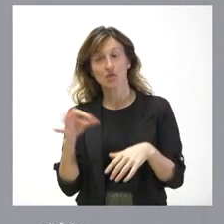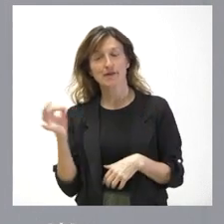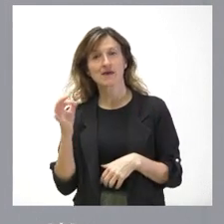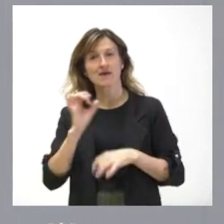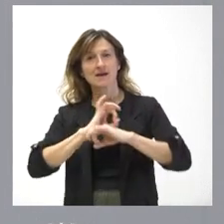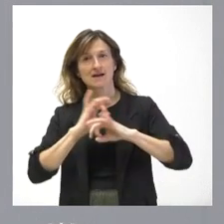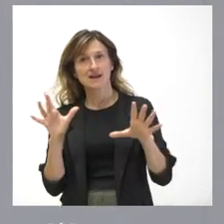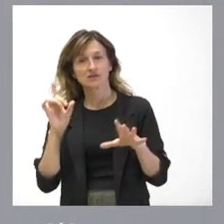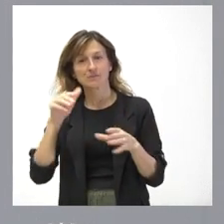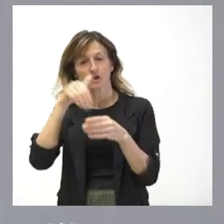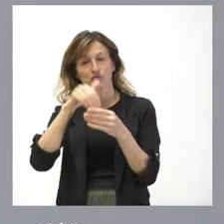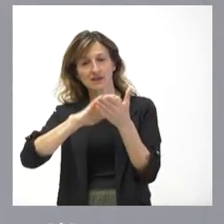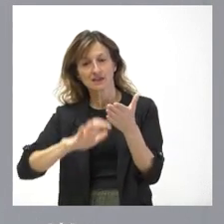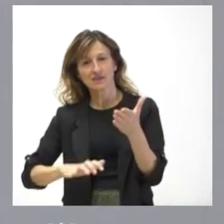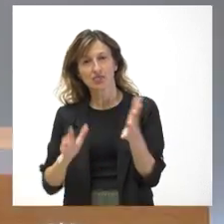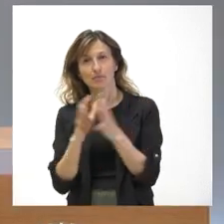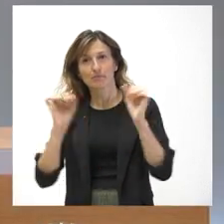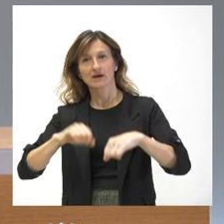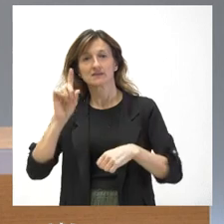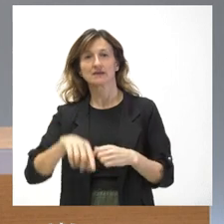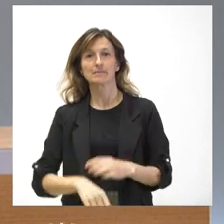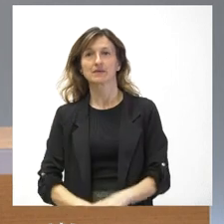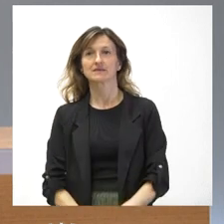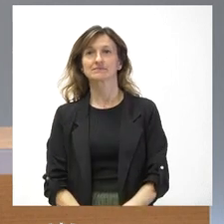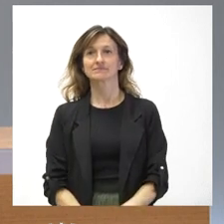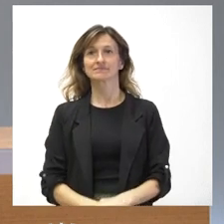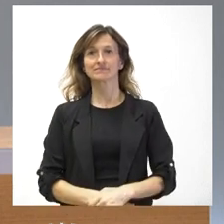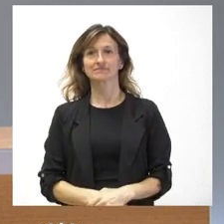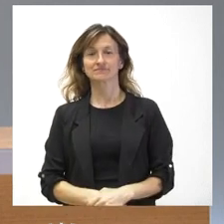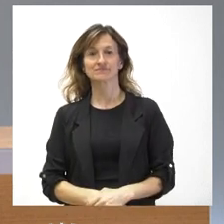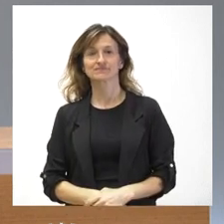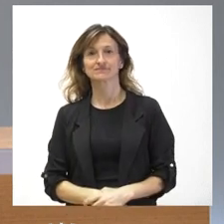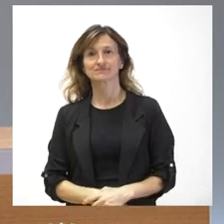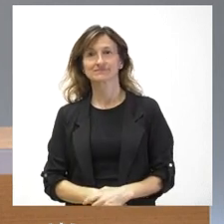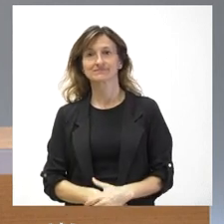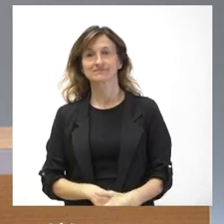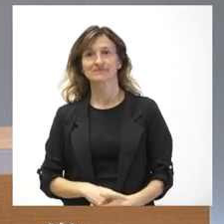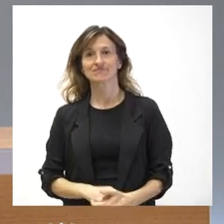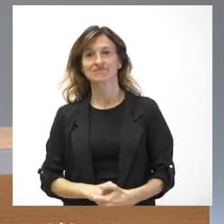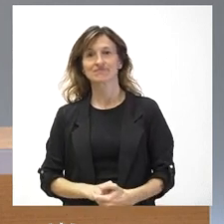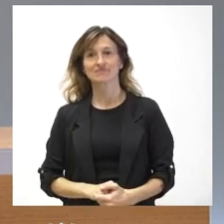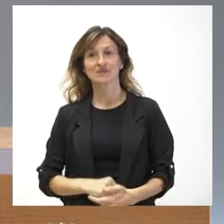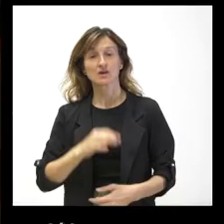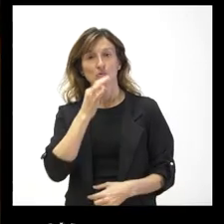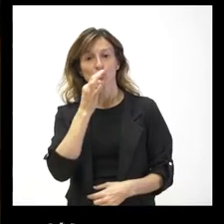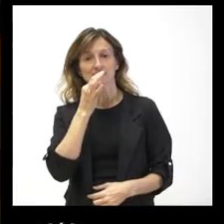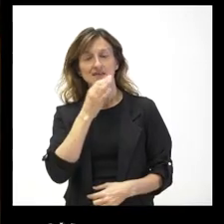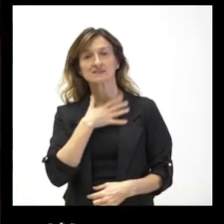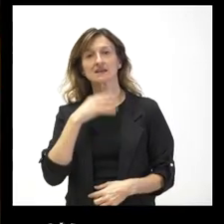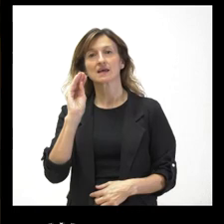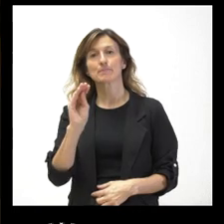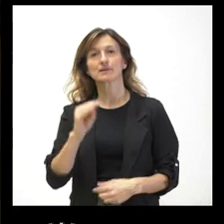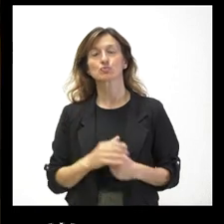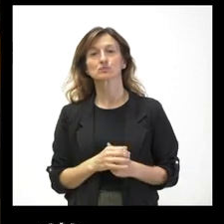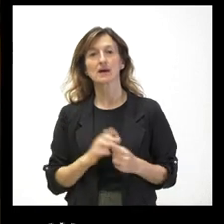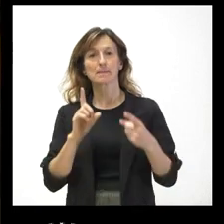puedan pactar el contenido de la misma buenas buenas tardes Quería preguntarle en primer lugar